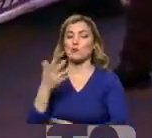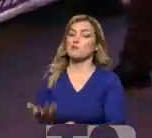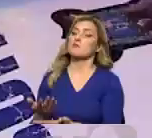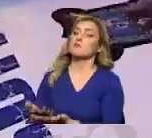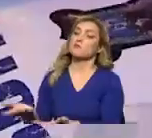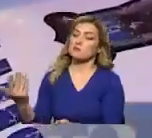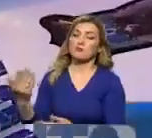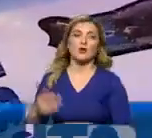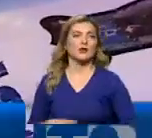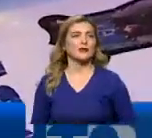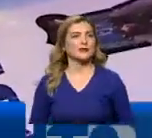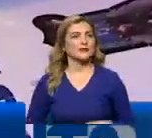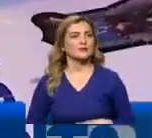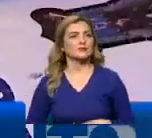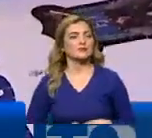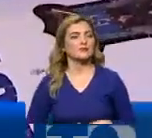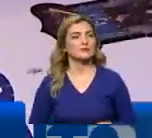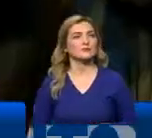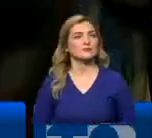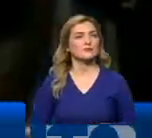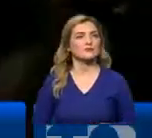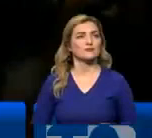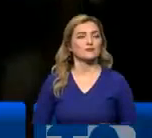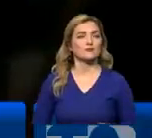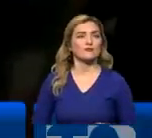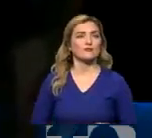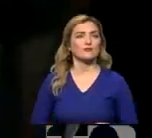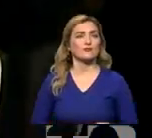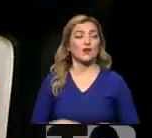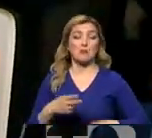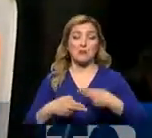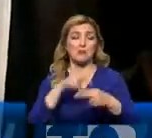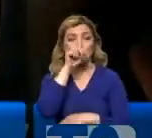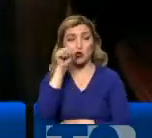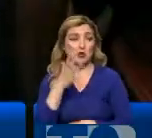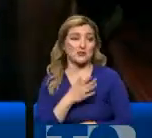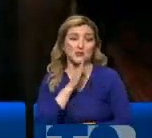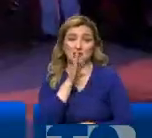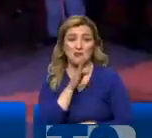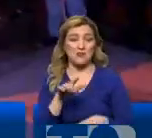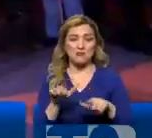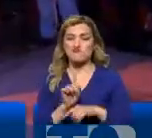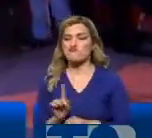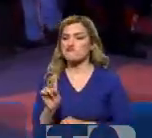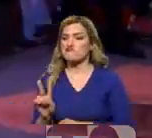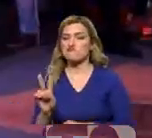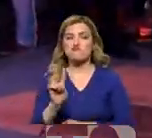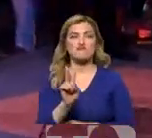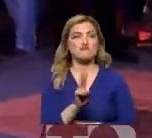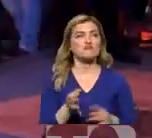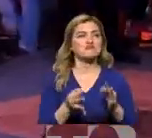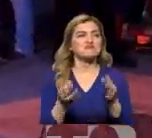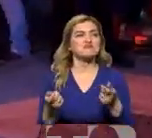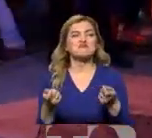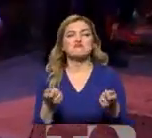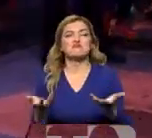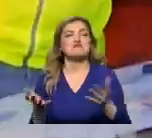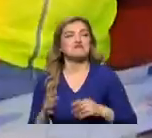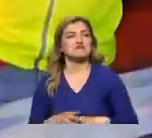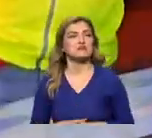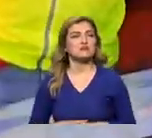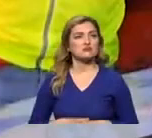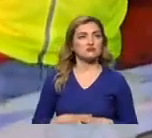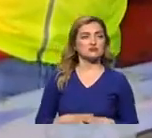mayoría de ocasiones según los voladores también por tanto cuando siempre andan rondando por estos sectores ya que su modus operandi aseguran los denunciantes